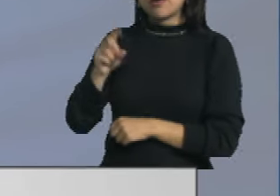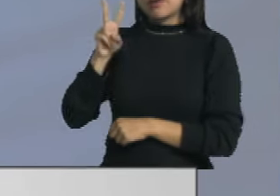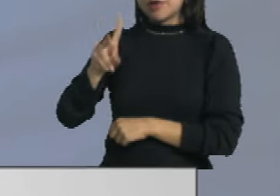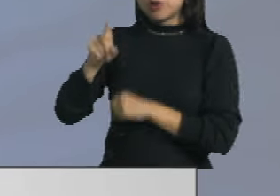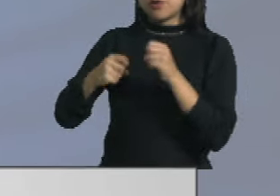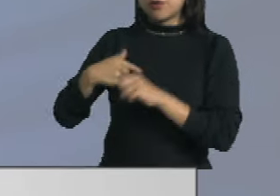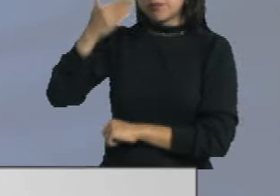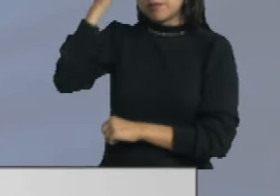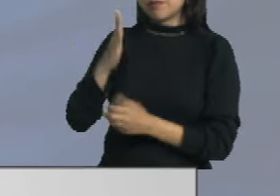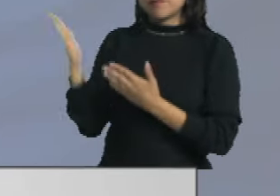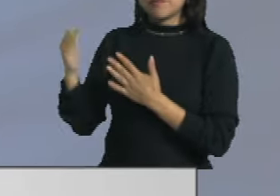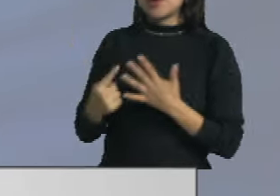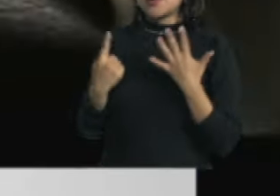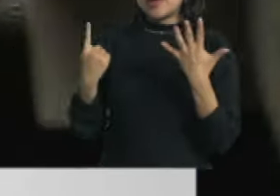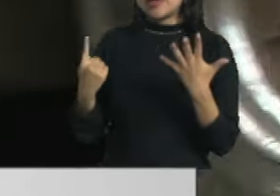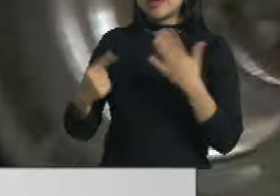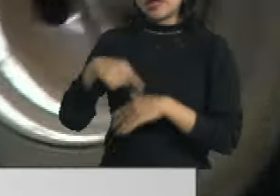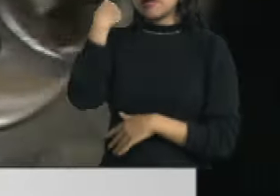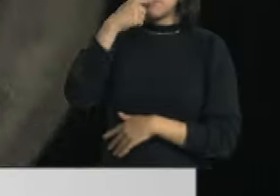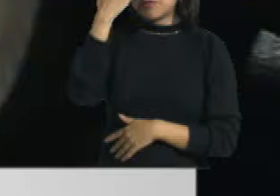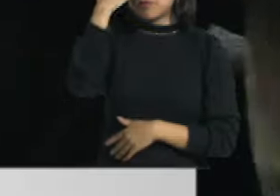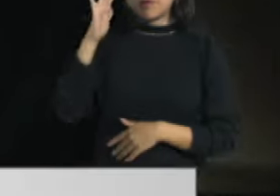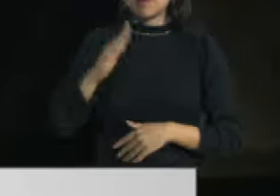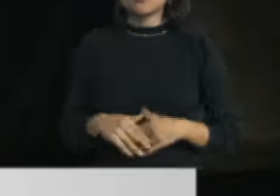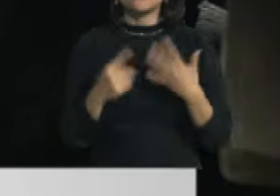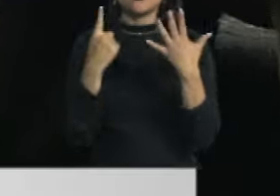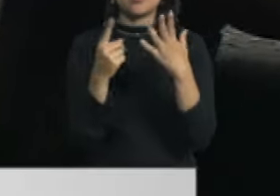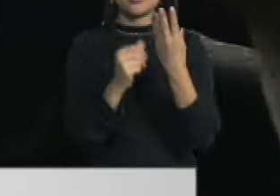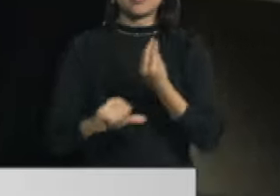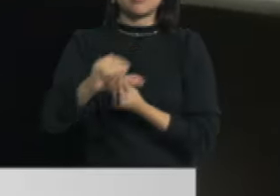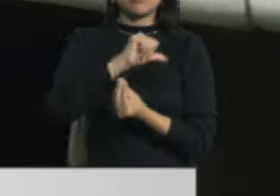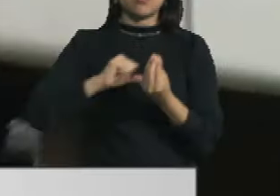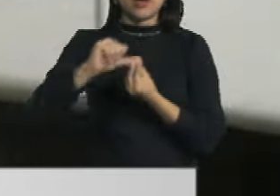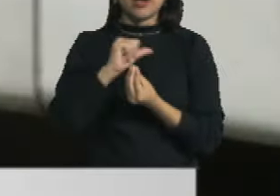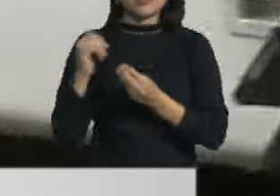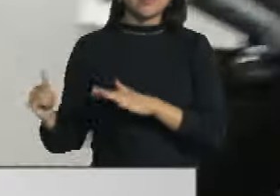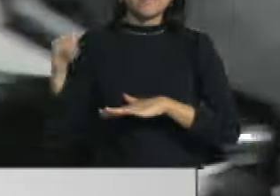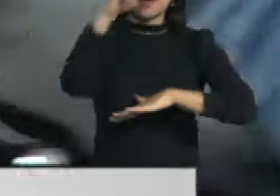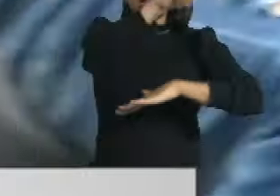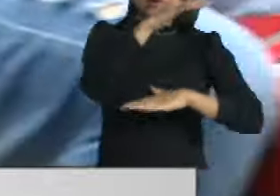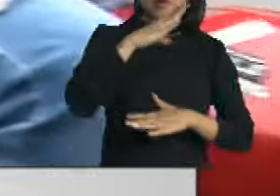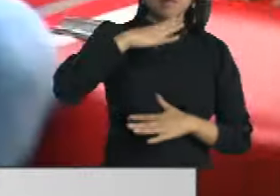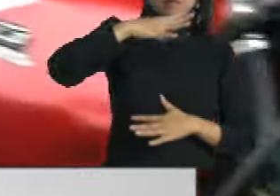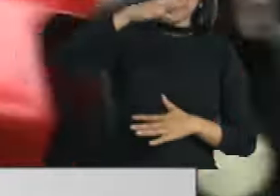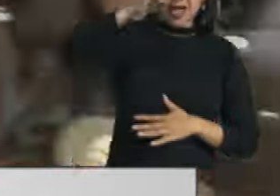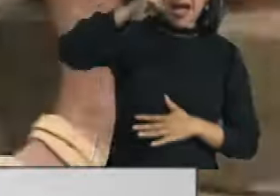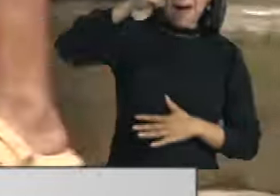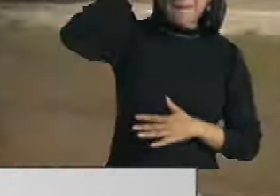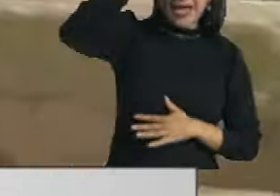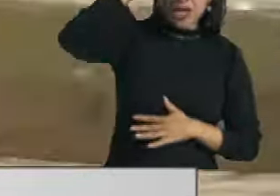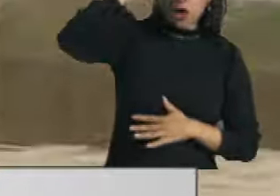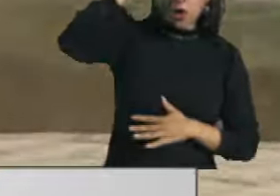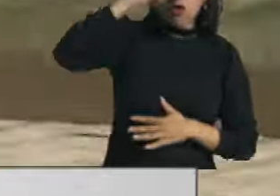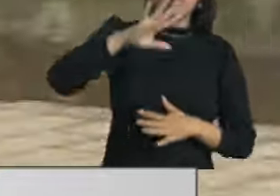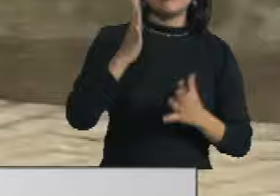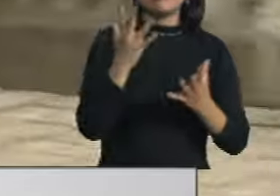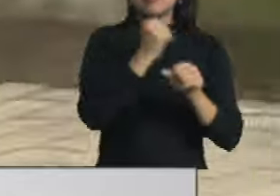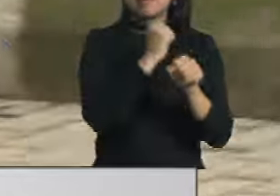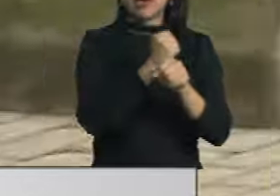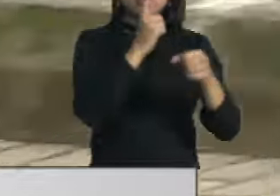21 y una sexta mujer aún no identificada son las 6 colombianas que viajaron a México luego de aceptar una oferta de trabajo,